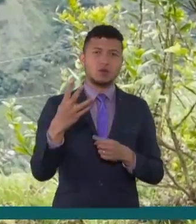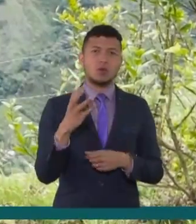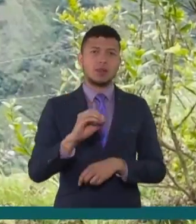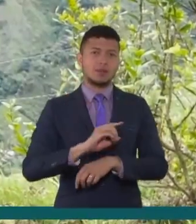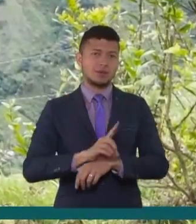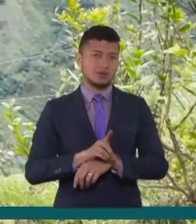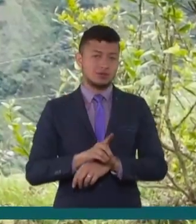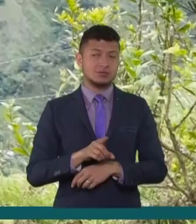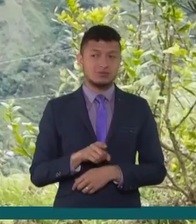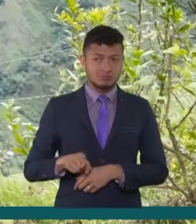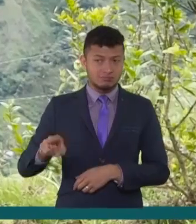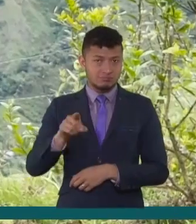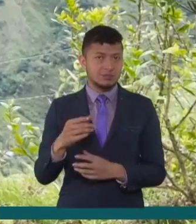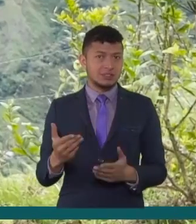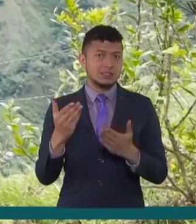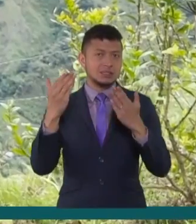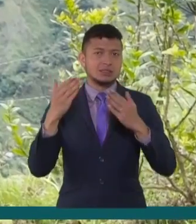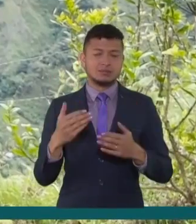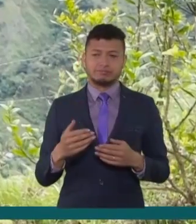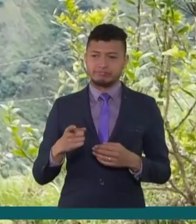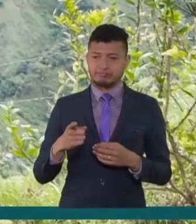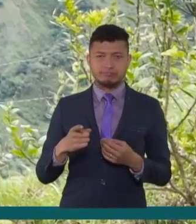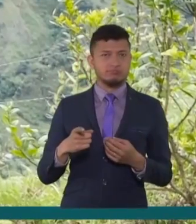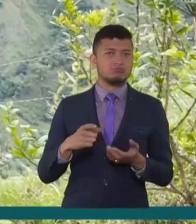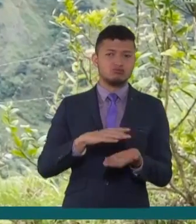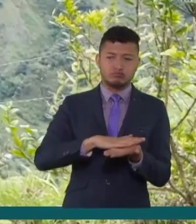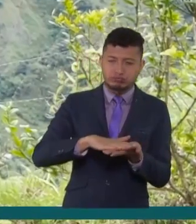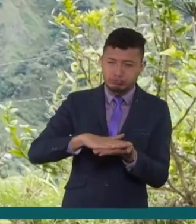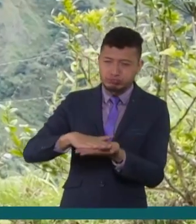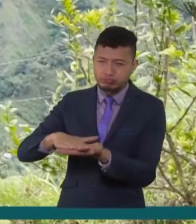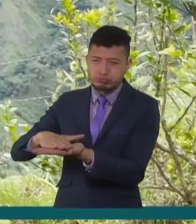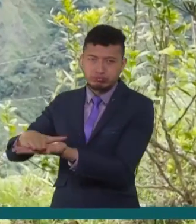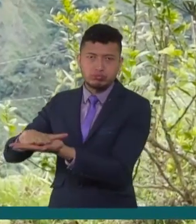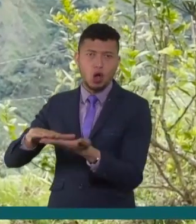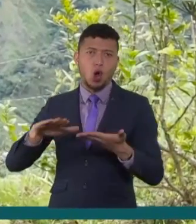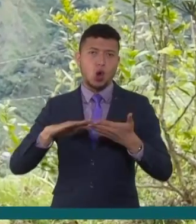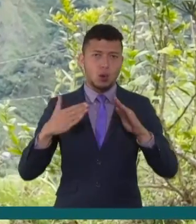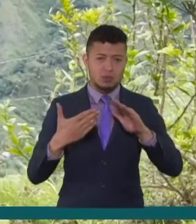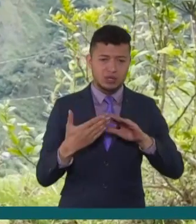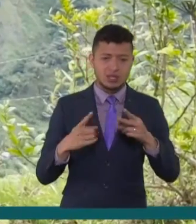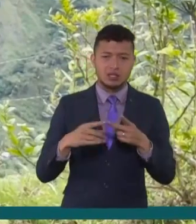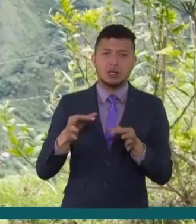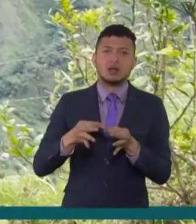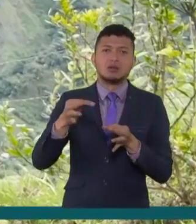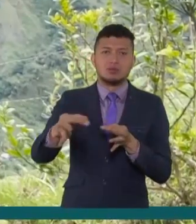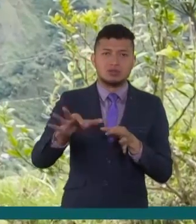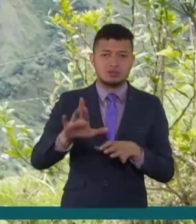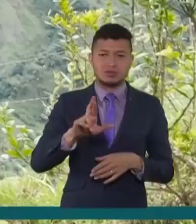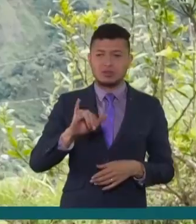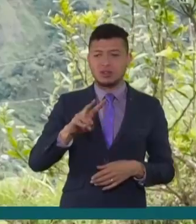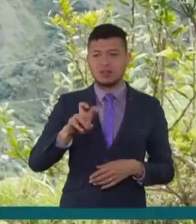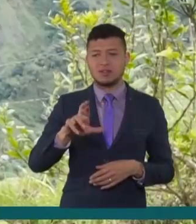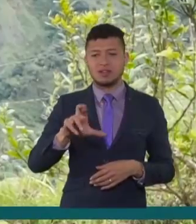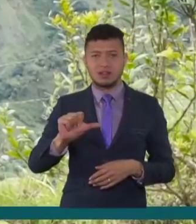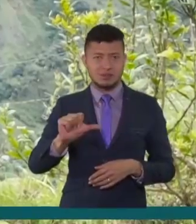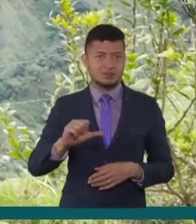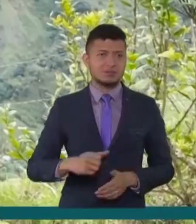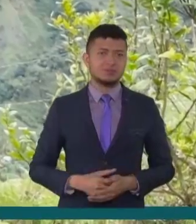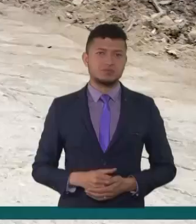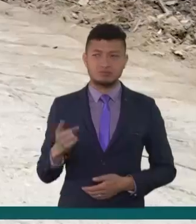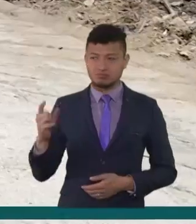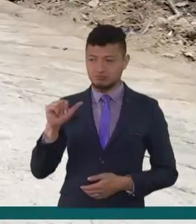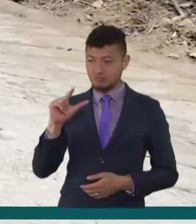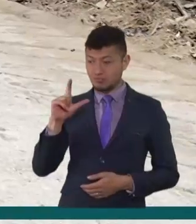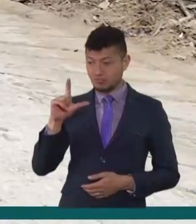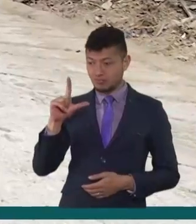40 minutos entonces decidí ha servido mucho esas placas huellas que están haciendo en convenio entre la comunidad y el municipio de